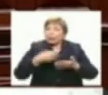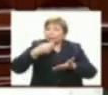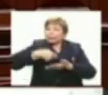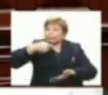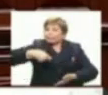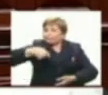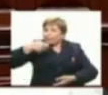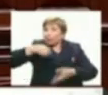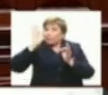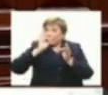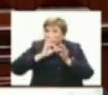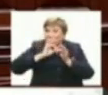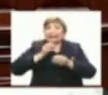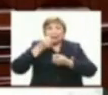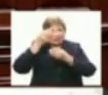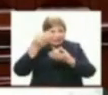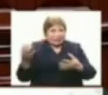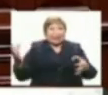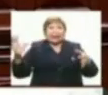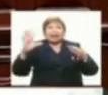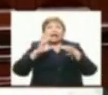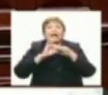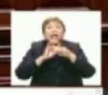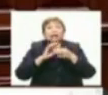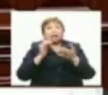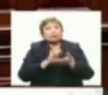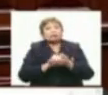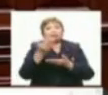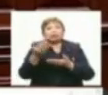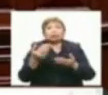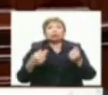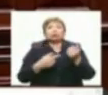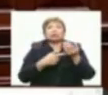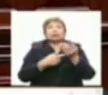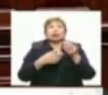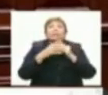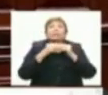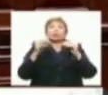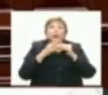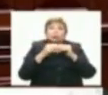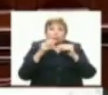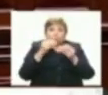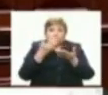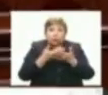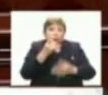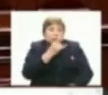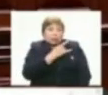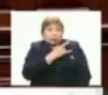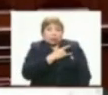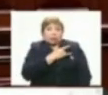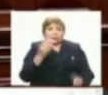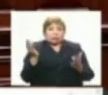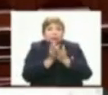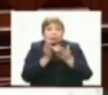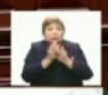pagadores. Se desarrollarán alianzas estratégicas para el desarrollo tecnológico y productivo entre la universidad y la